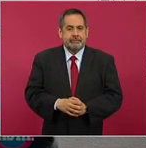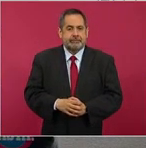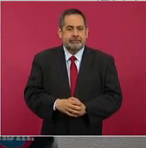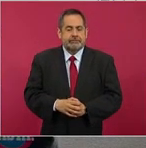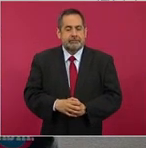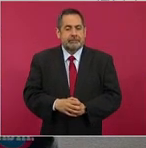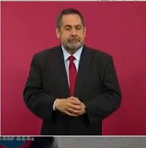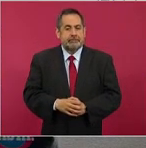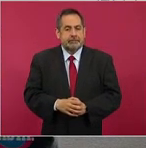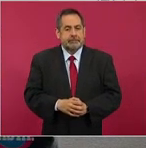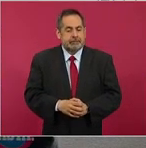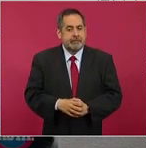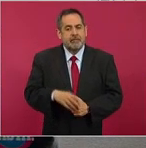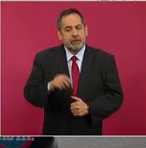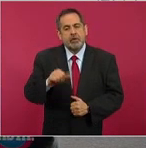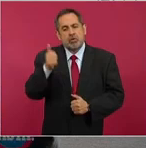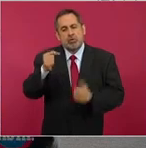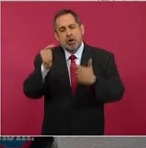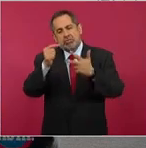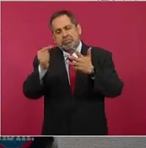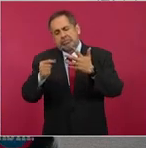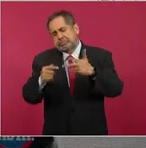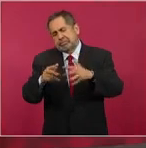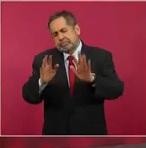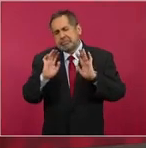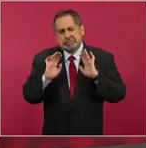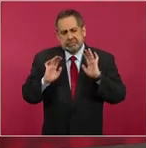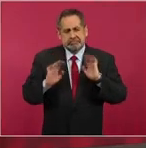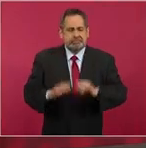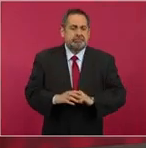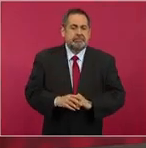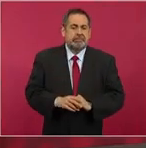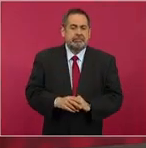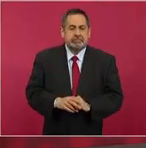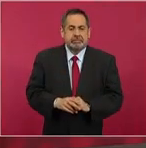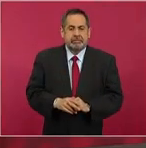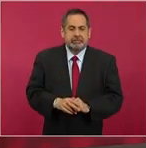Pero del resto… Bueno,